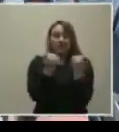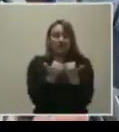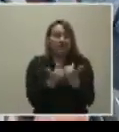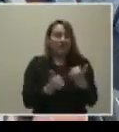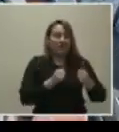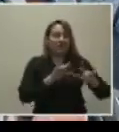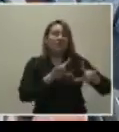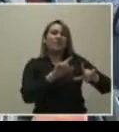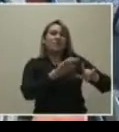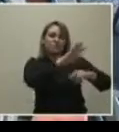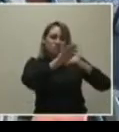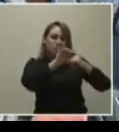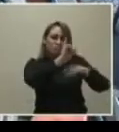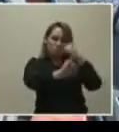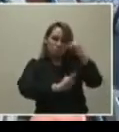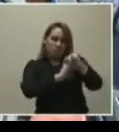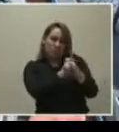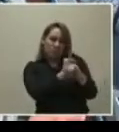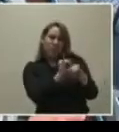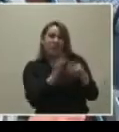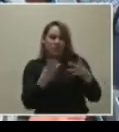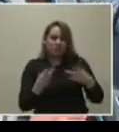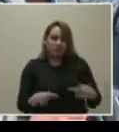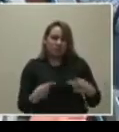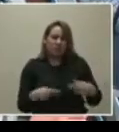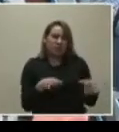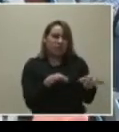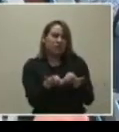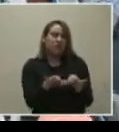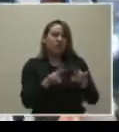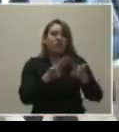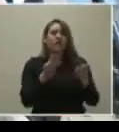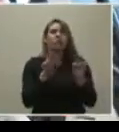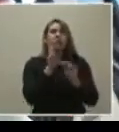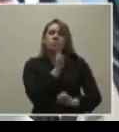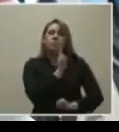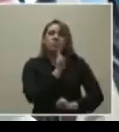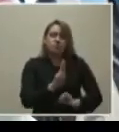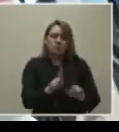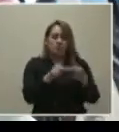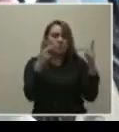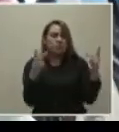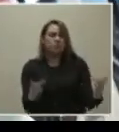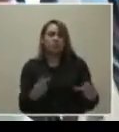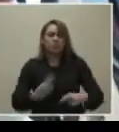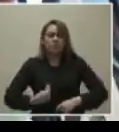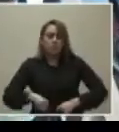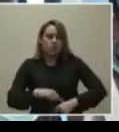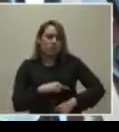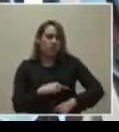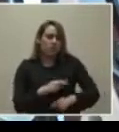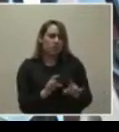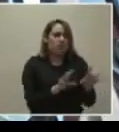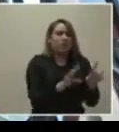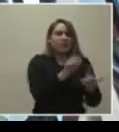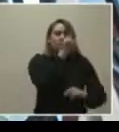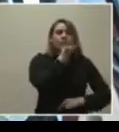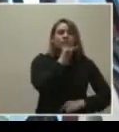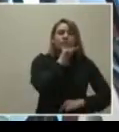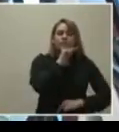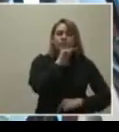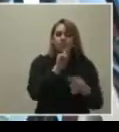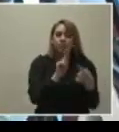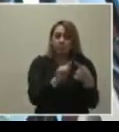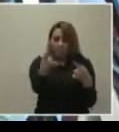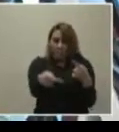poder mejorar a la expectativa de todos y, por supuesto, que nunca estemos en una situación en la que tengamos que fallar. Con respecto a la pregunta directa